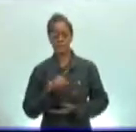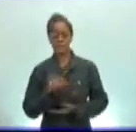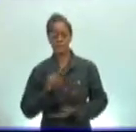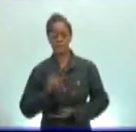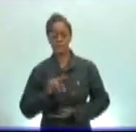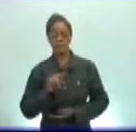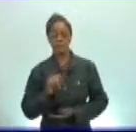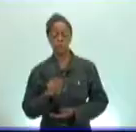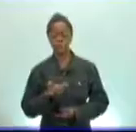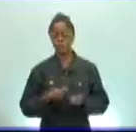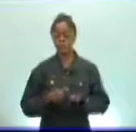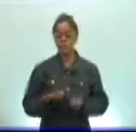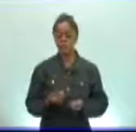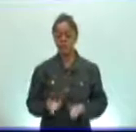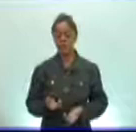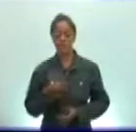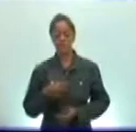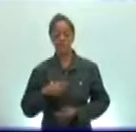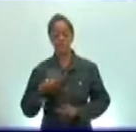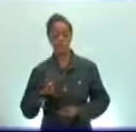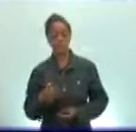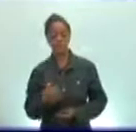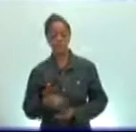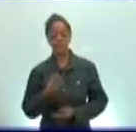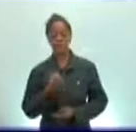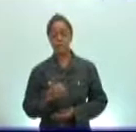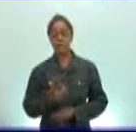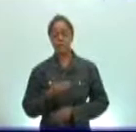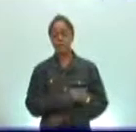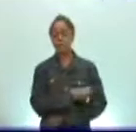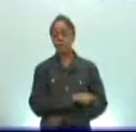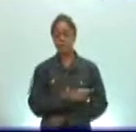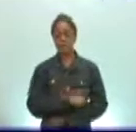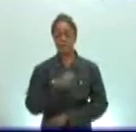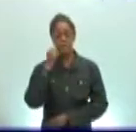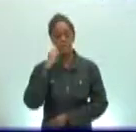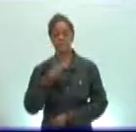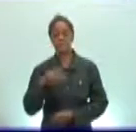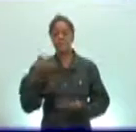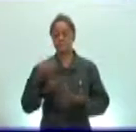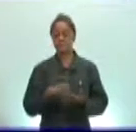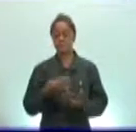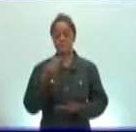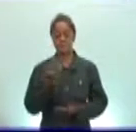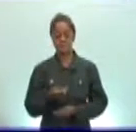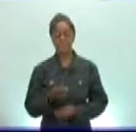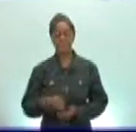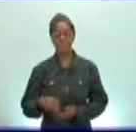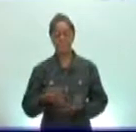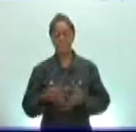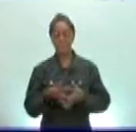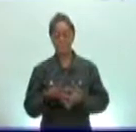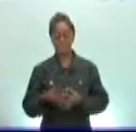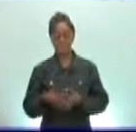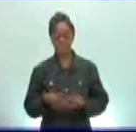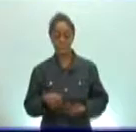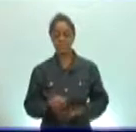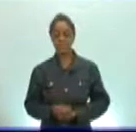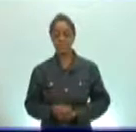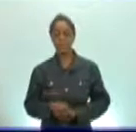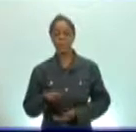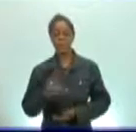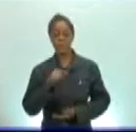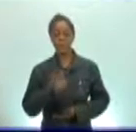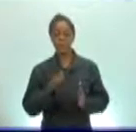nuevos empréstitos que cada vez hacían al país más dependiente de los Estados Unidos. Pero